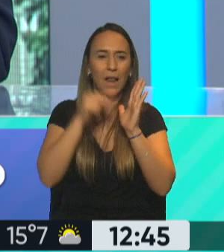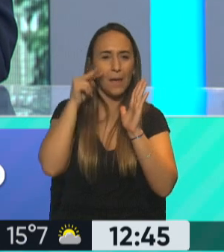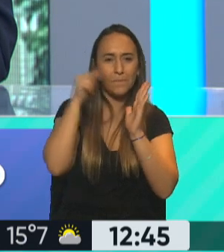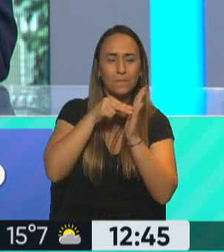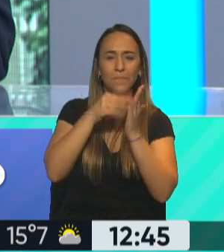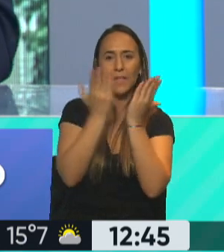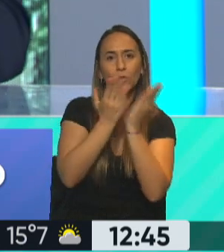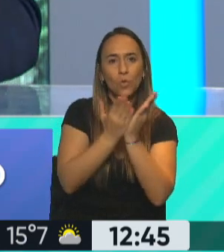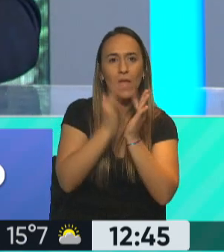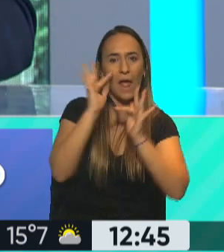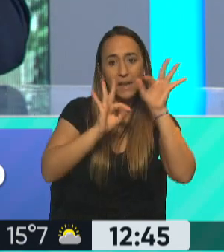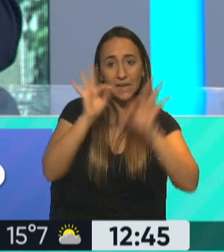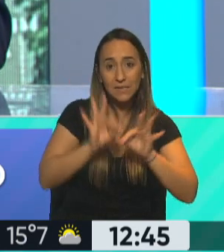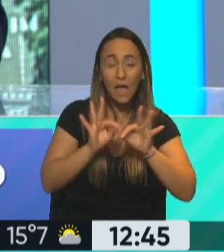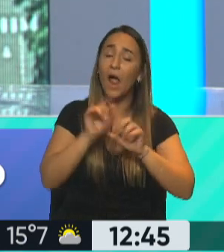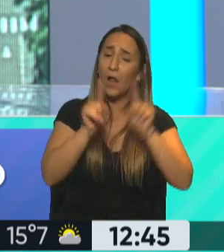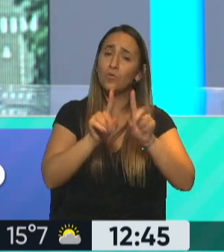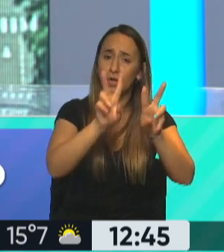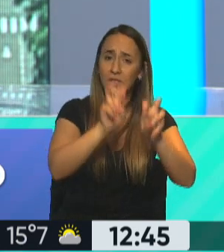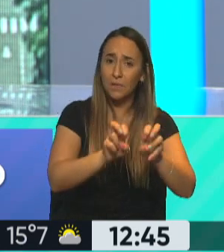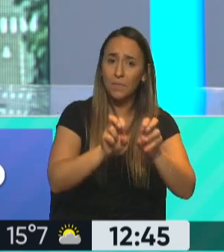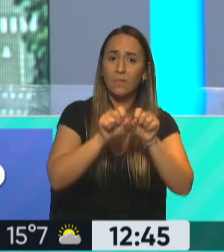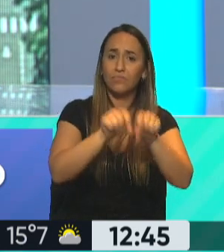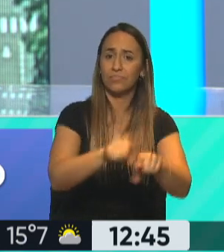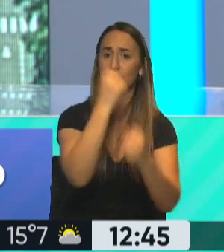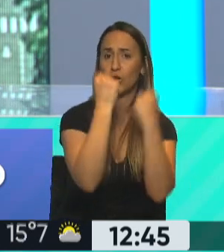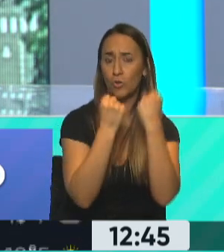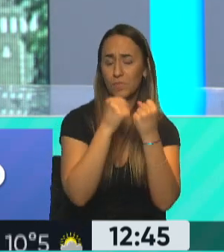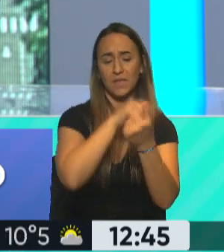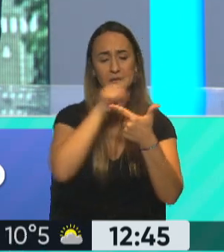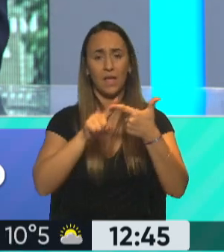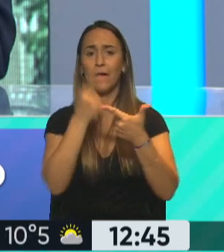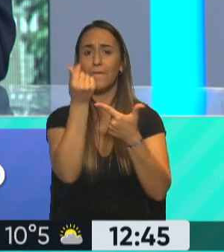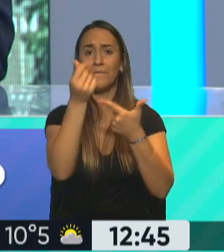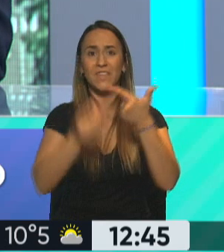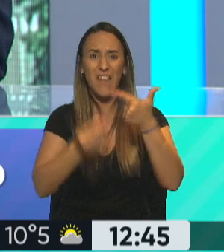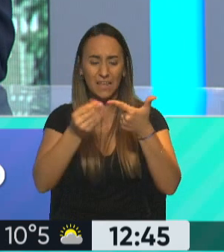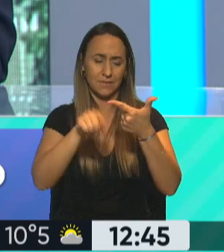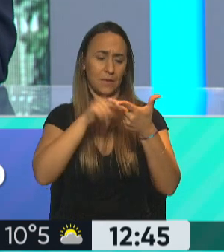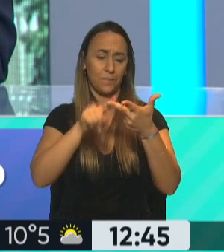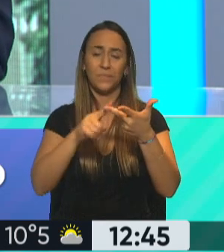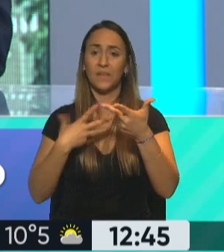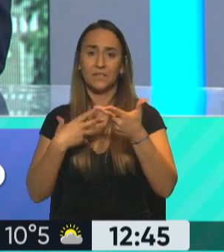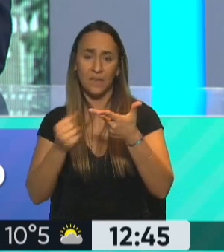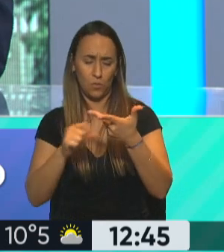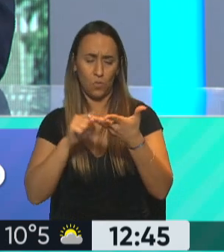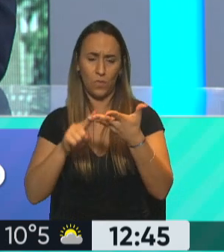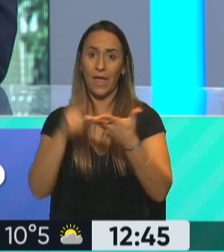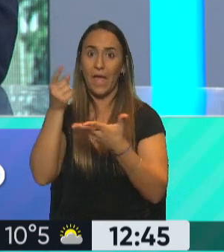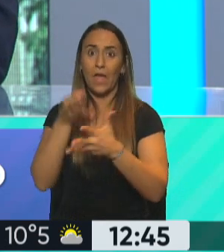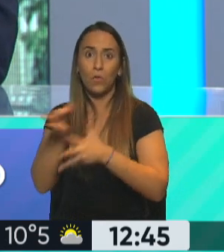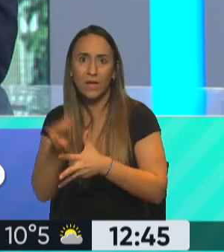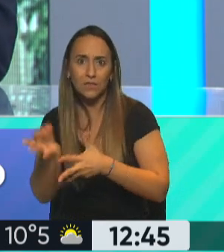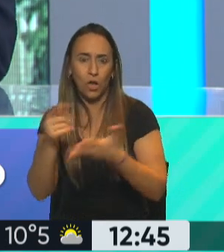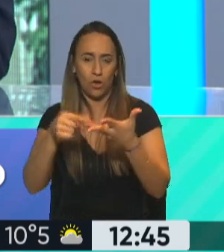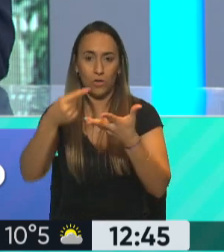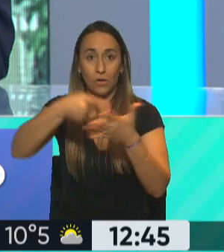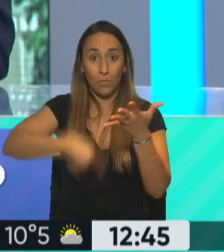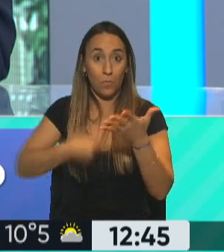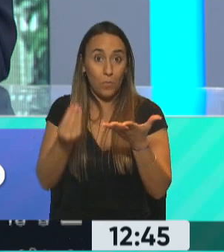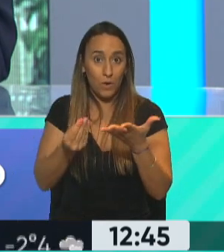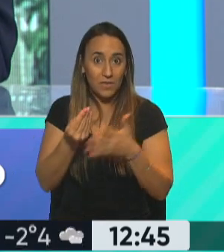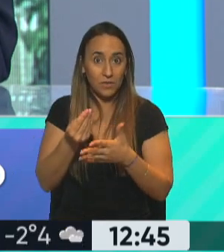vinculados con la economía, las finanzas, la salud, la educación. Por eso también desde diferentes bloques de la oposición le